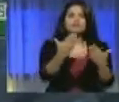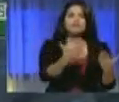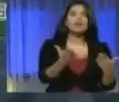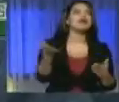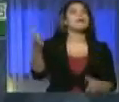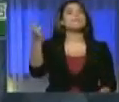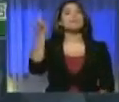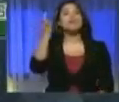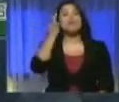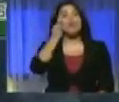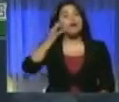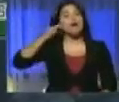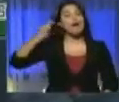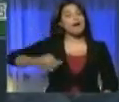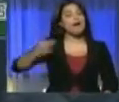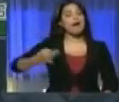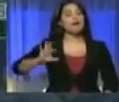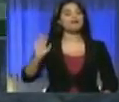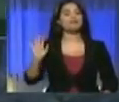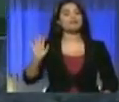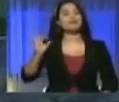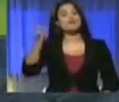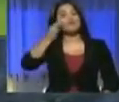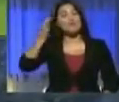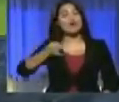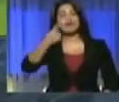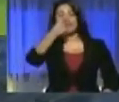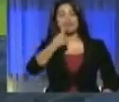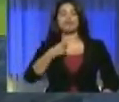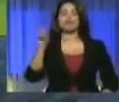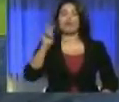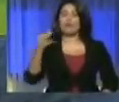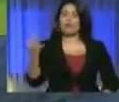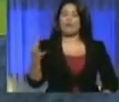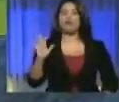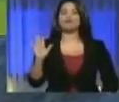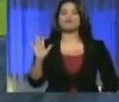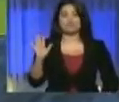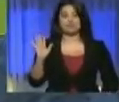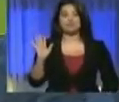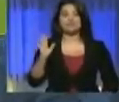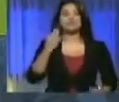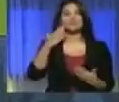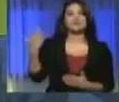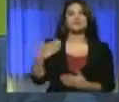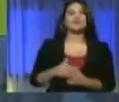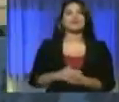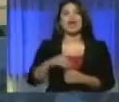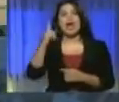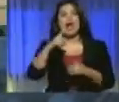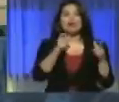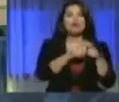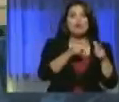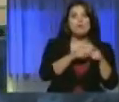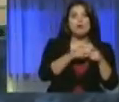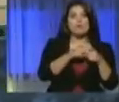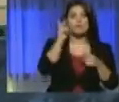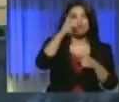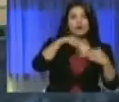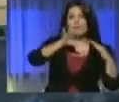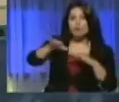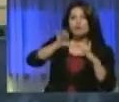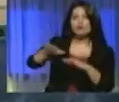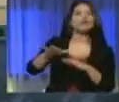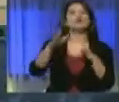sacando la cara por la patria. Las mujeres, ahí estaba, mira. Sus entrenadores, todo el apoyo para ustedes, muchachas,